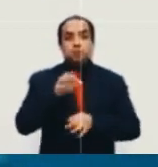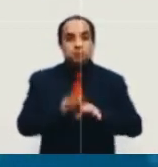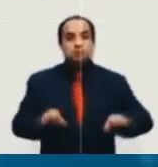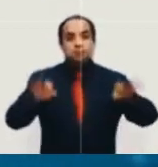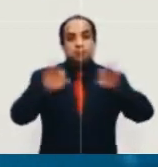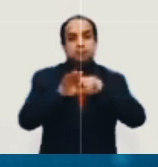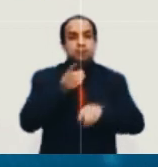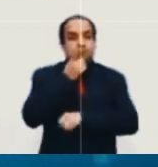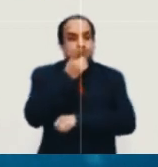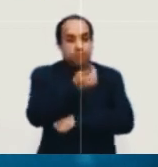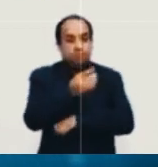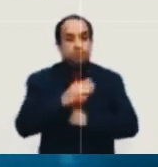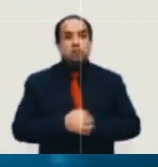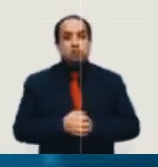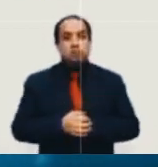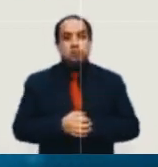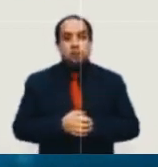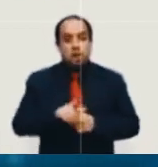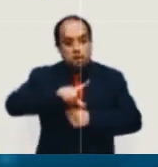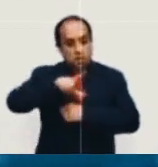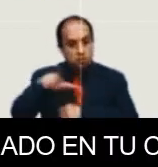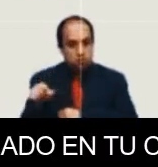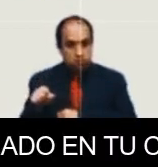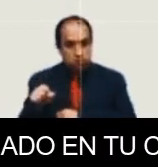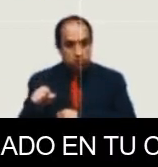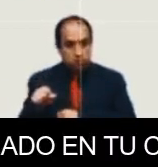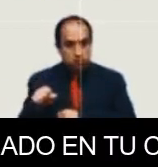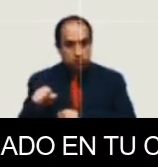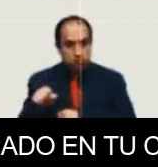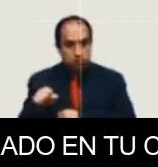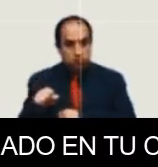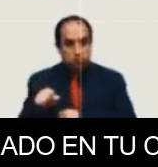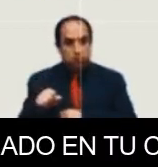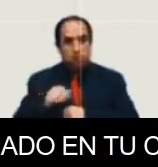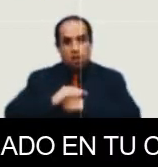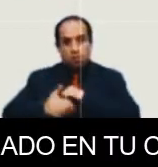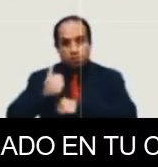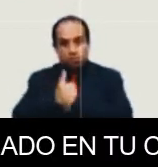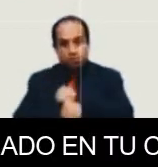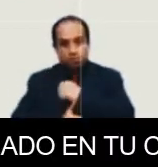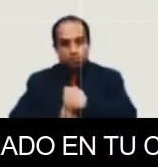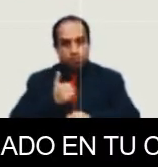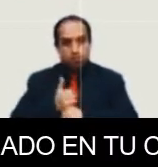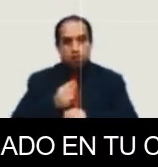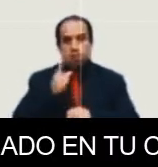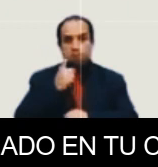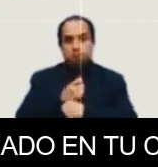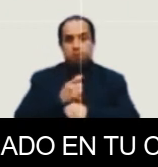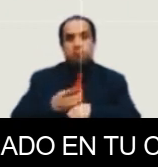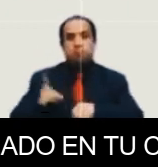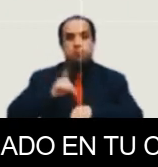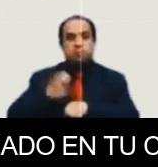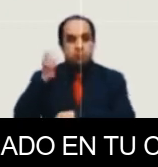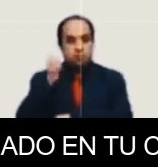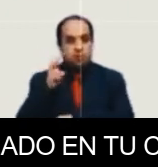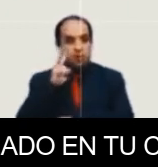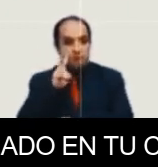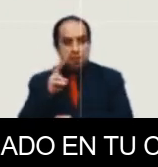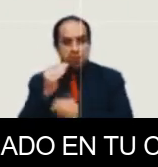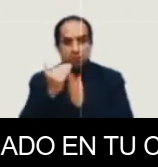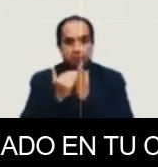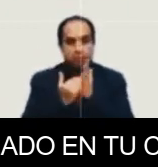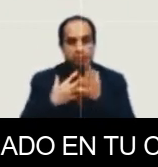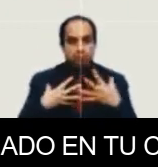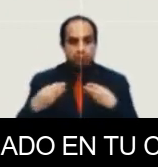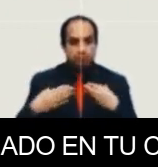mencionarlo, que posterior a prácticamente el fin de año, es decir, desde los primeros días de enero, estamos viendo reducciones en